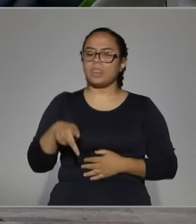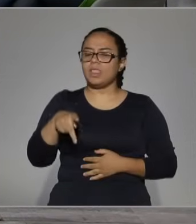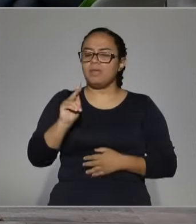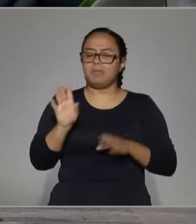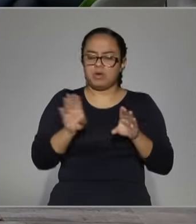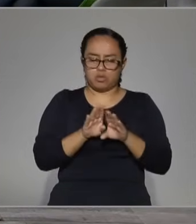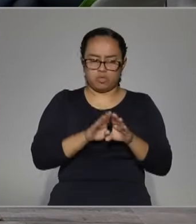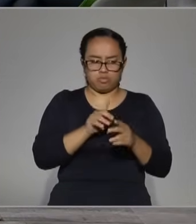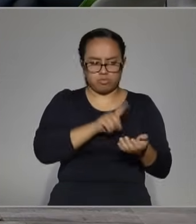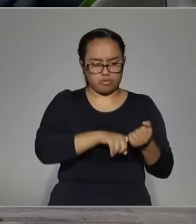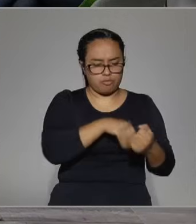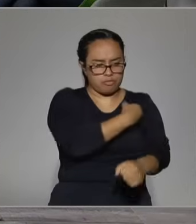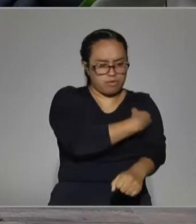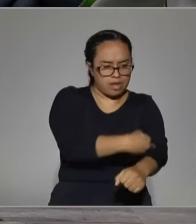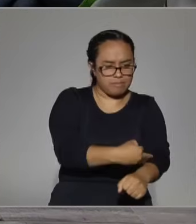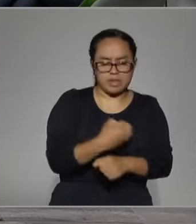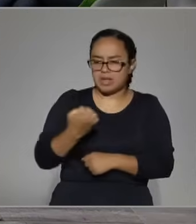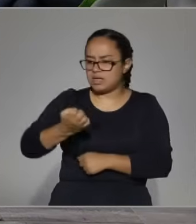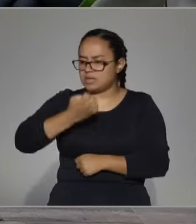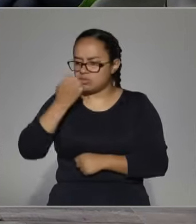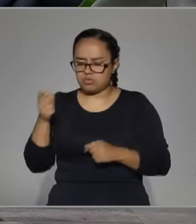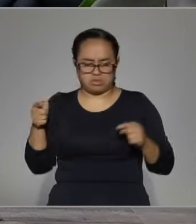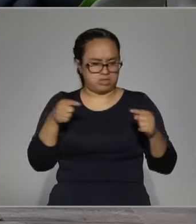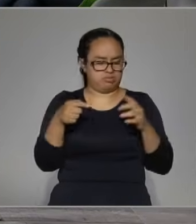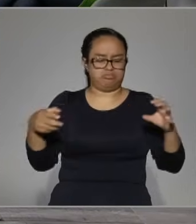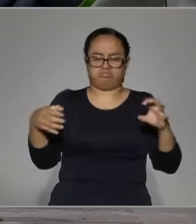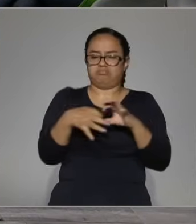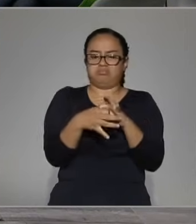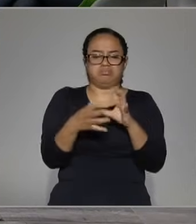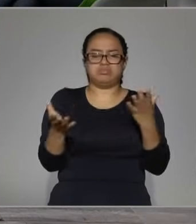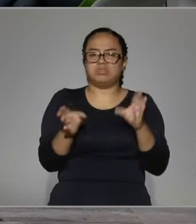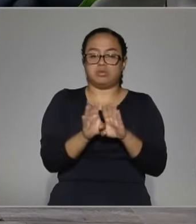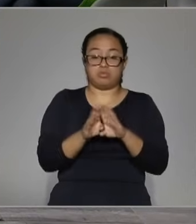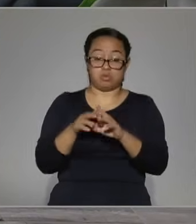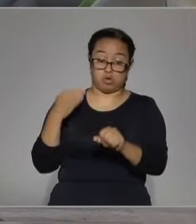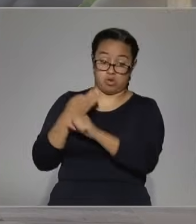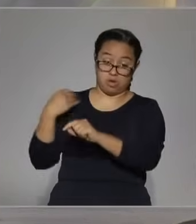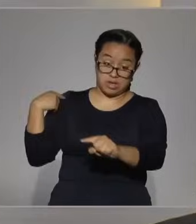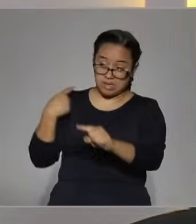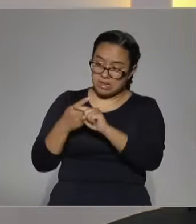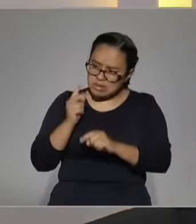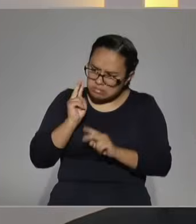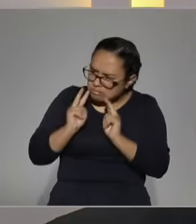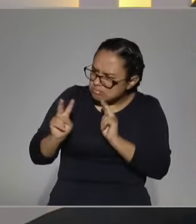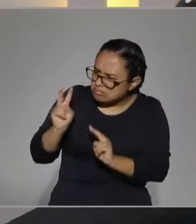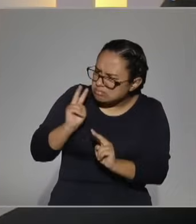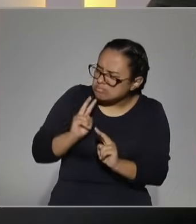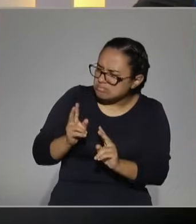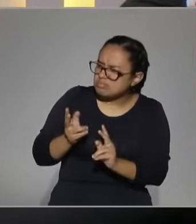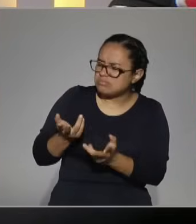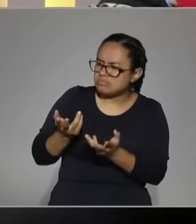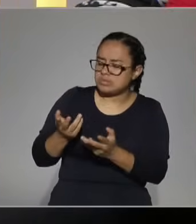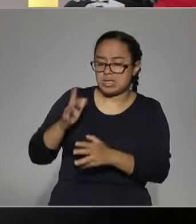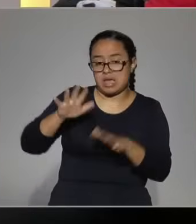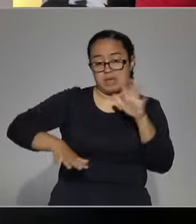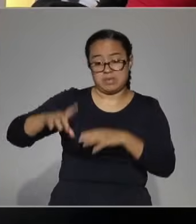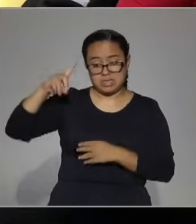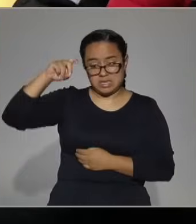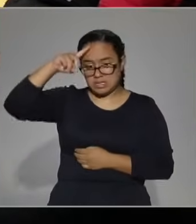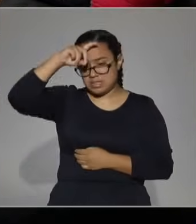relación familia-escuela? Porque en estos últimos tiempos lo hemos visto que es complicado. De